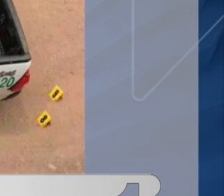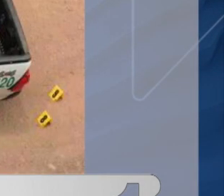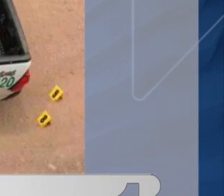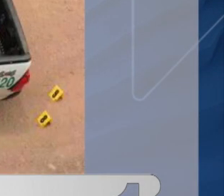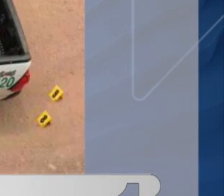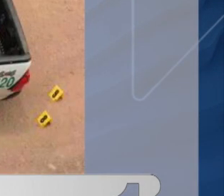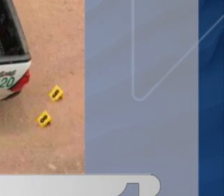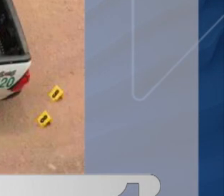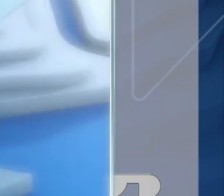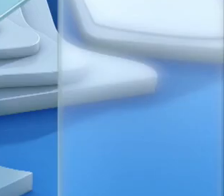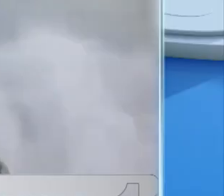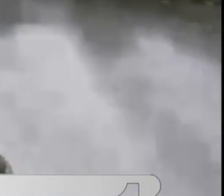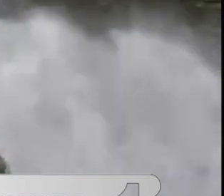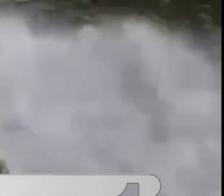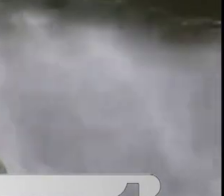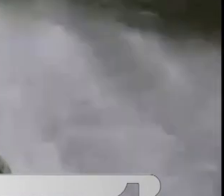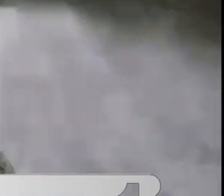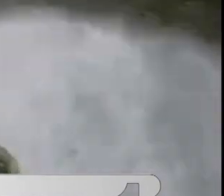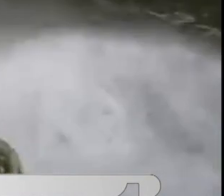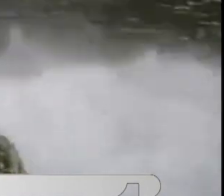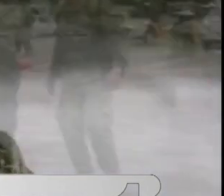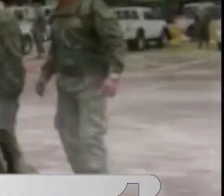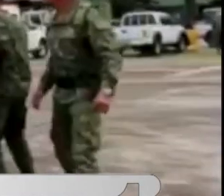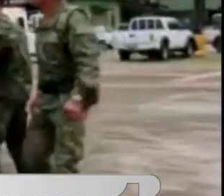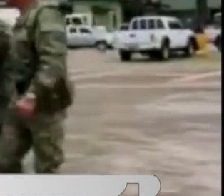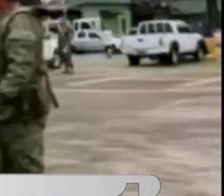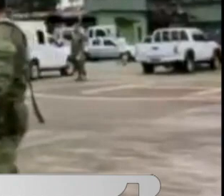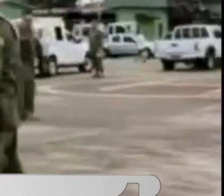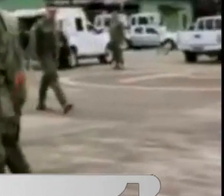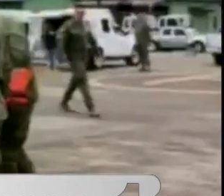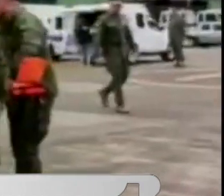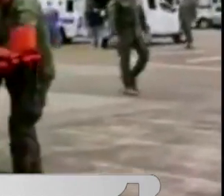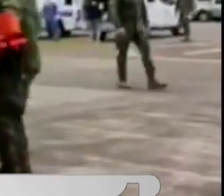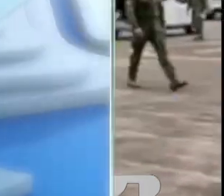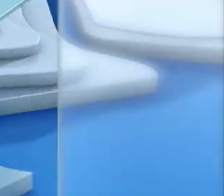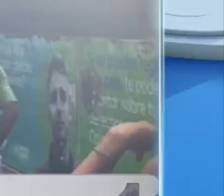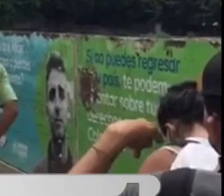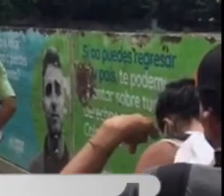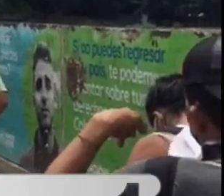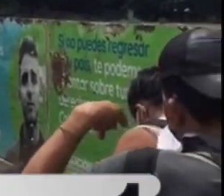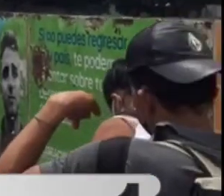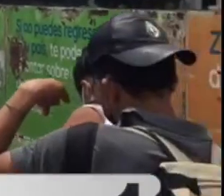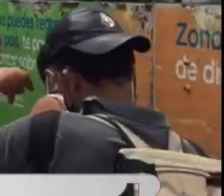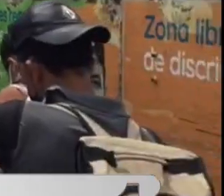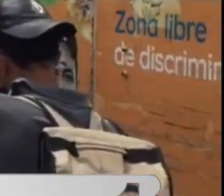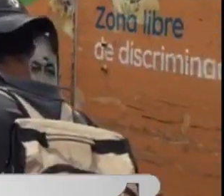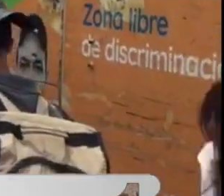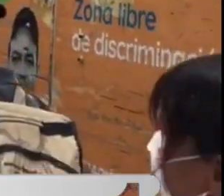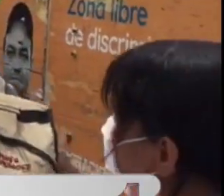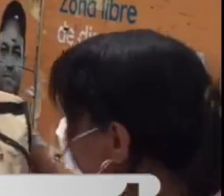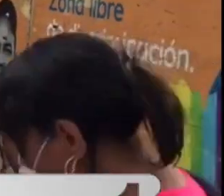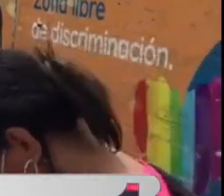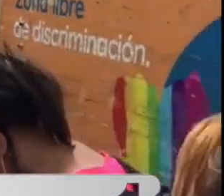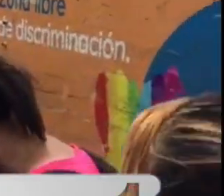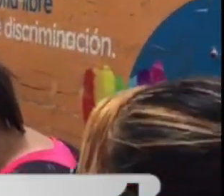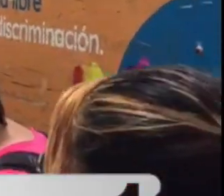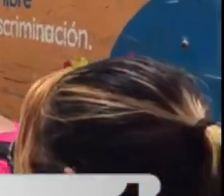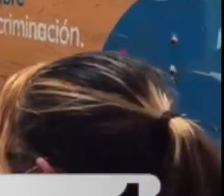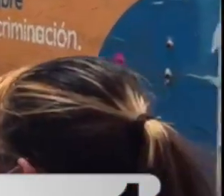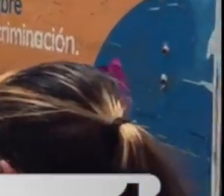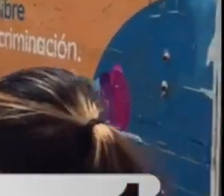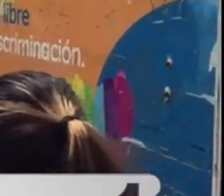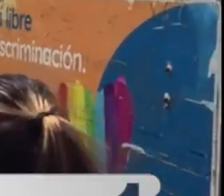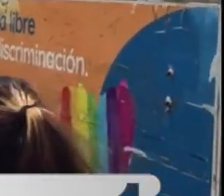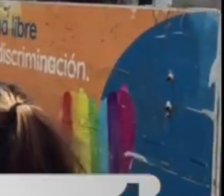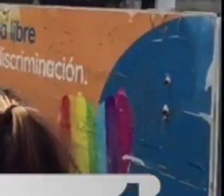otro uniformado herido. Cuatro infantes de Marina heridos en Buenaventura. ¿Qué está pasando en la frontera? ¿Por qué